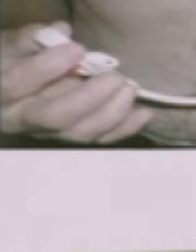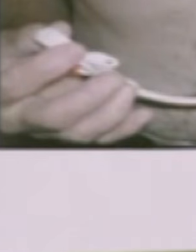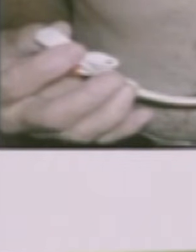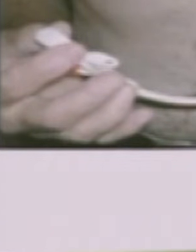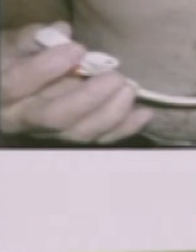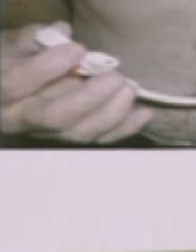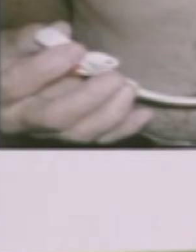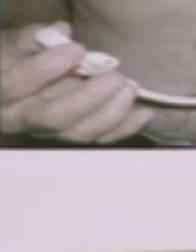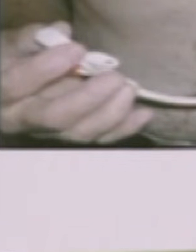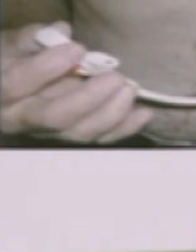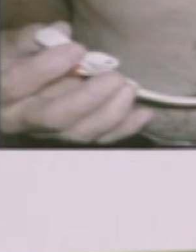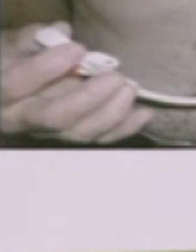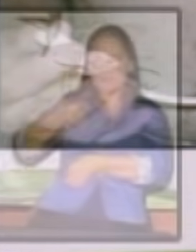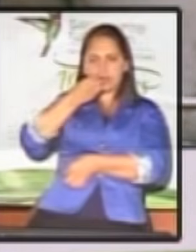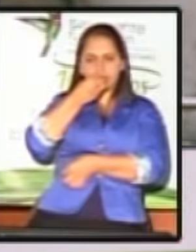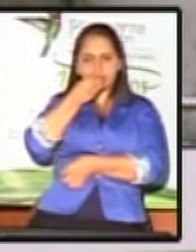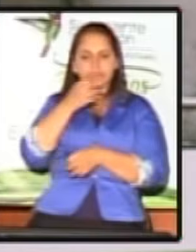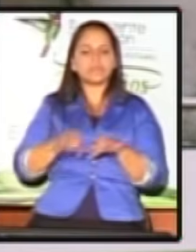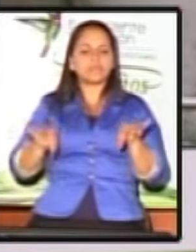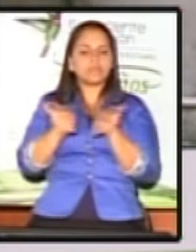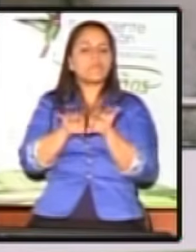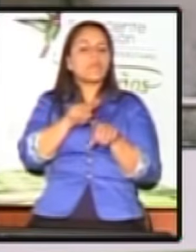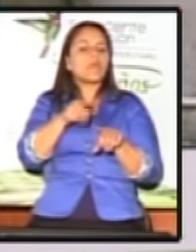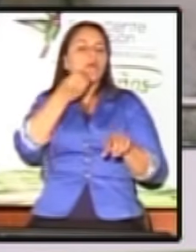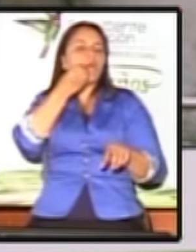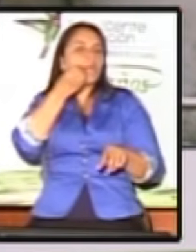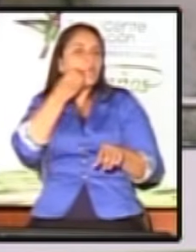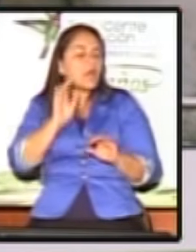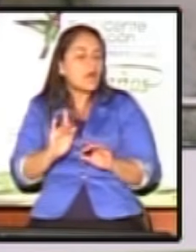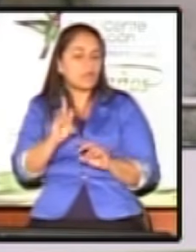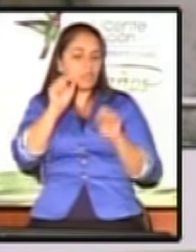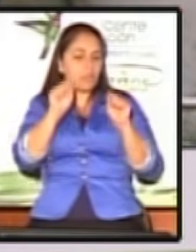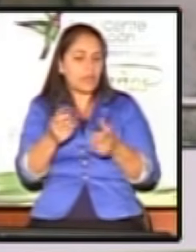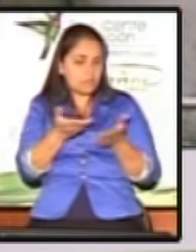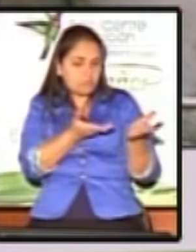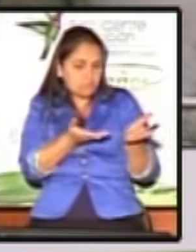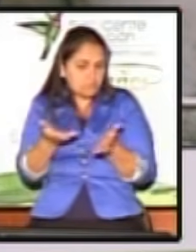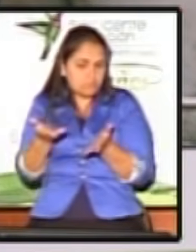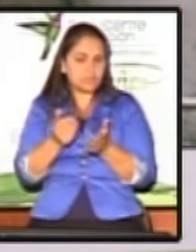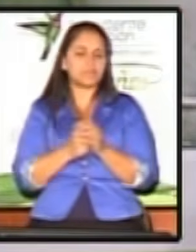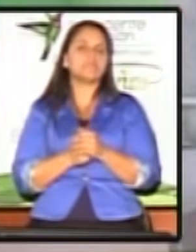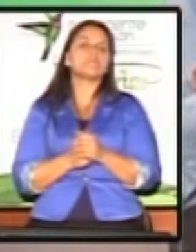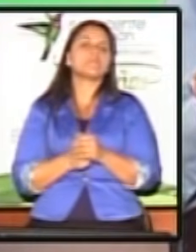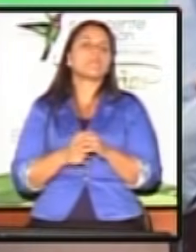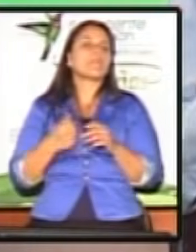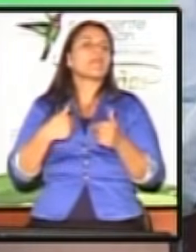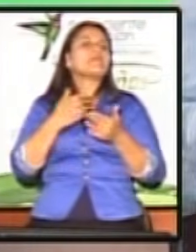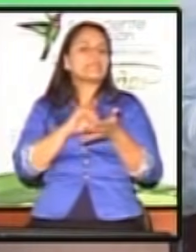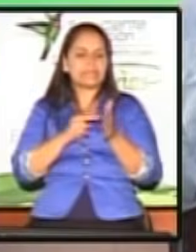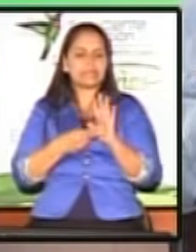métodos, pero lo importante aquí es que sepan que por ahí se puede alimentar un paciente y tiene la misma función,